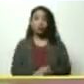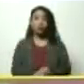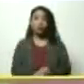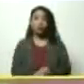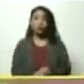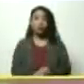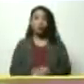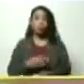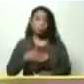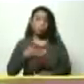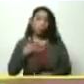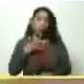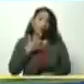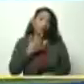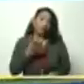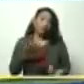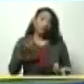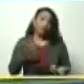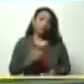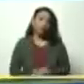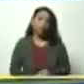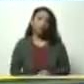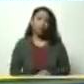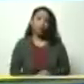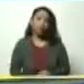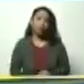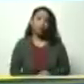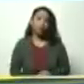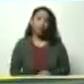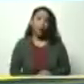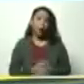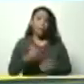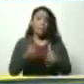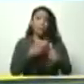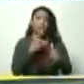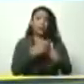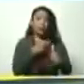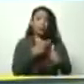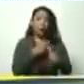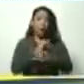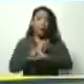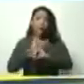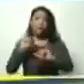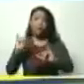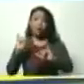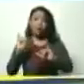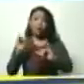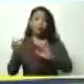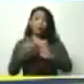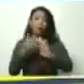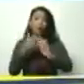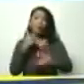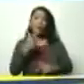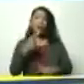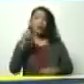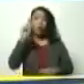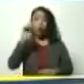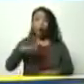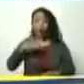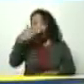pudiera ser el principio del fin de las sanciones Inchala diría un árabe